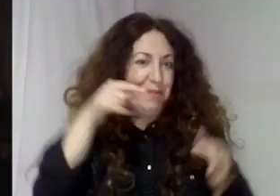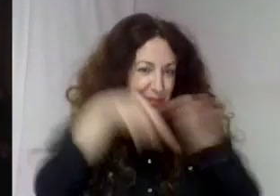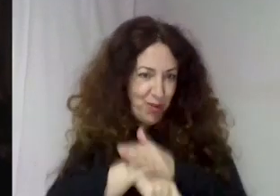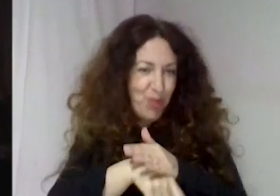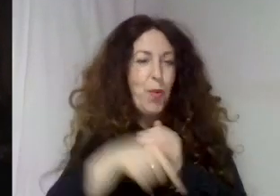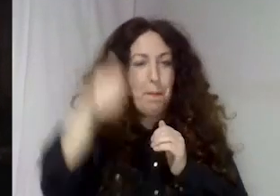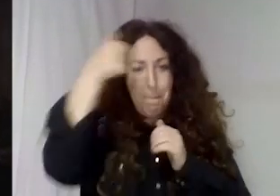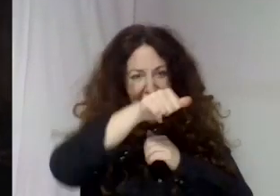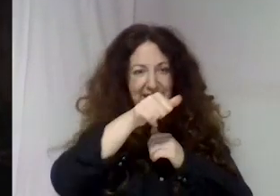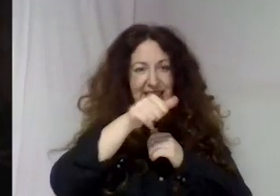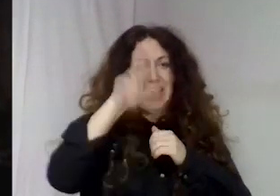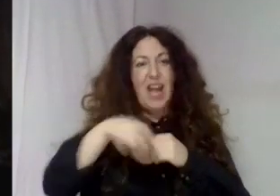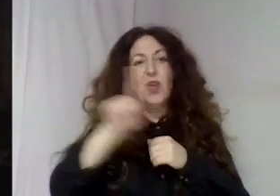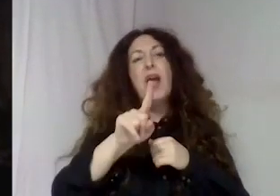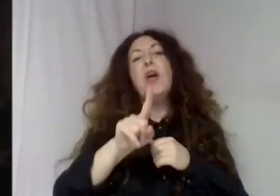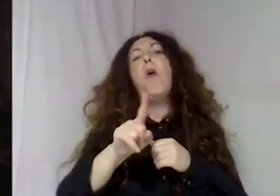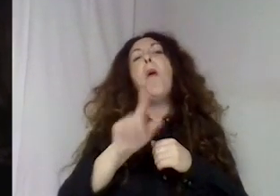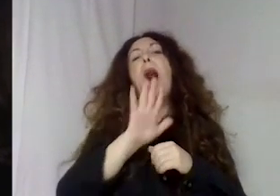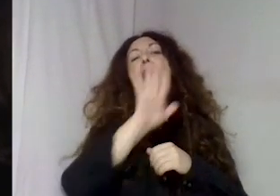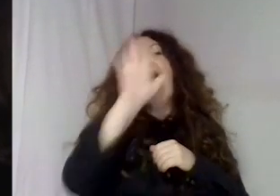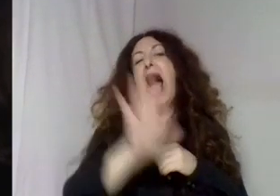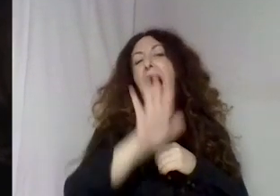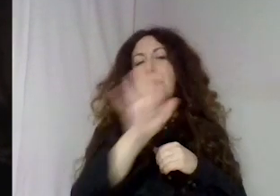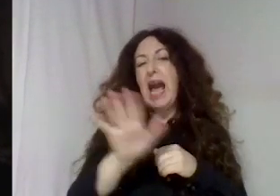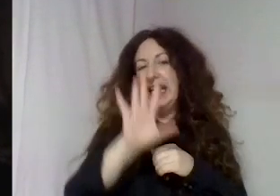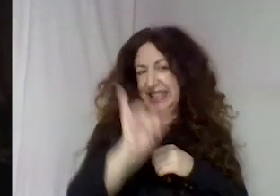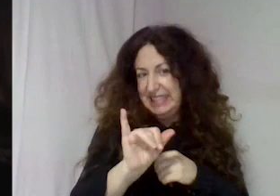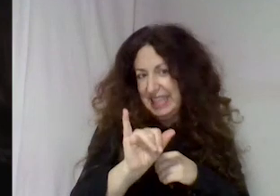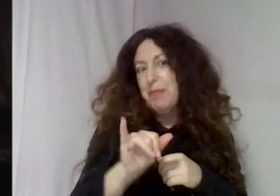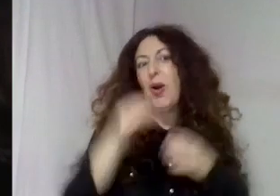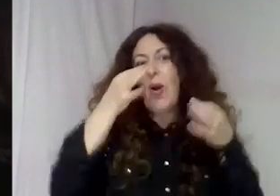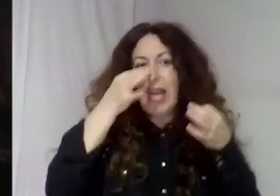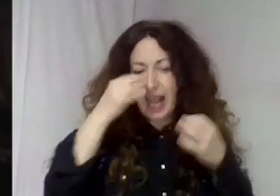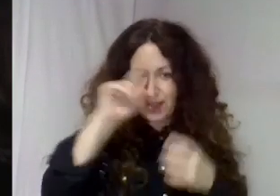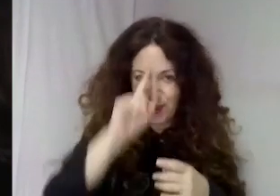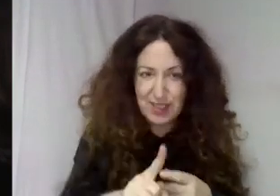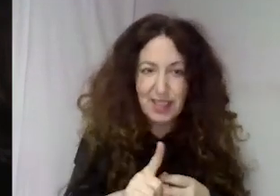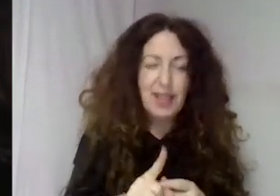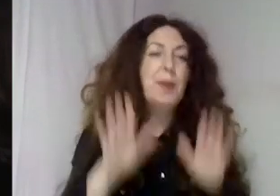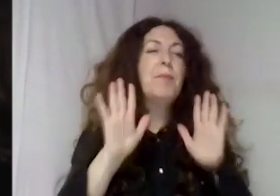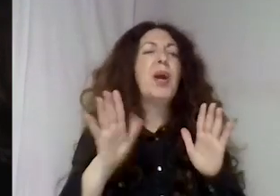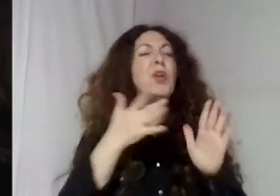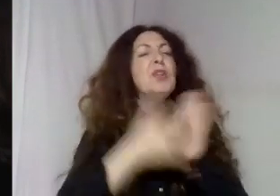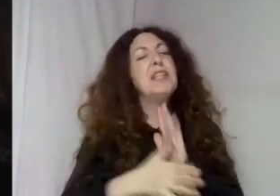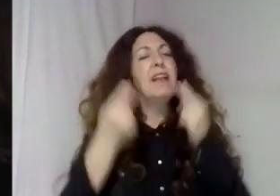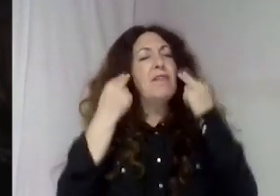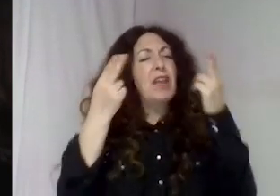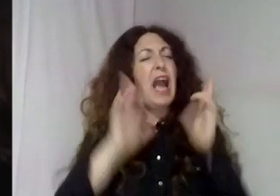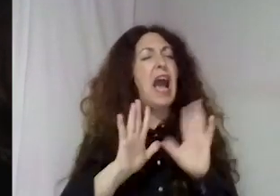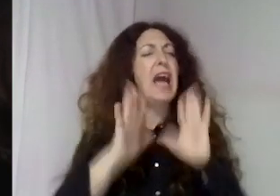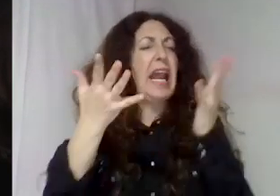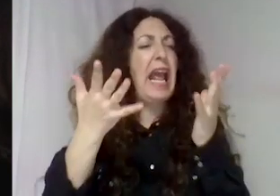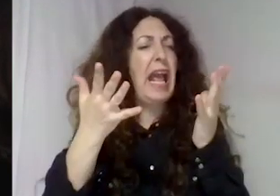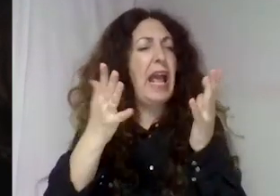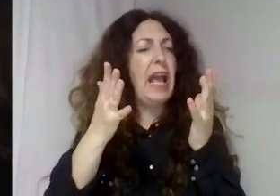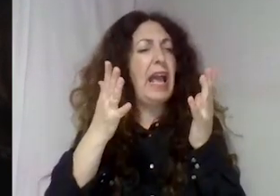límites, aunque esos límites sean el asesinato o cualquier otra cosa horrenda que nos parezca, ¿no?